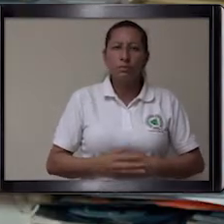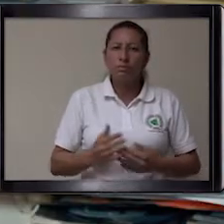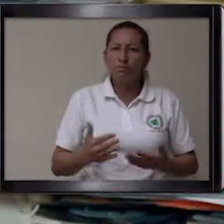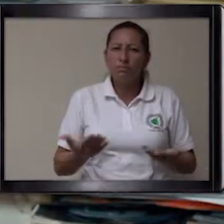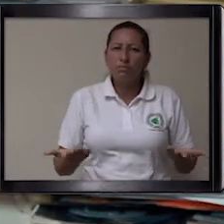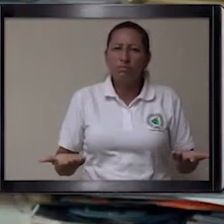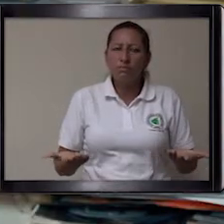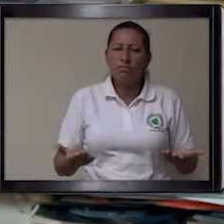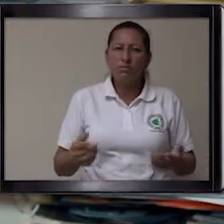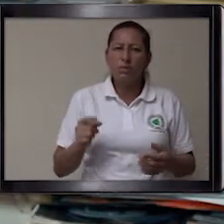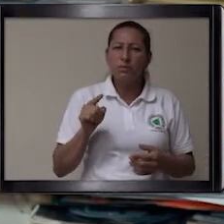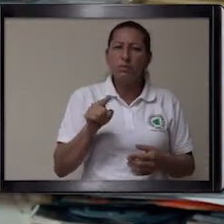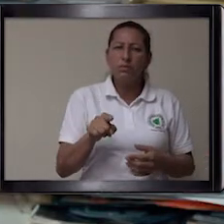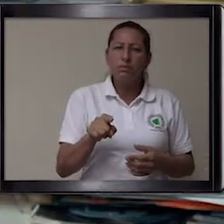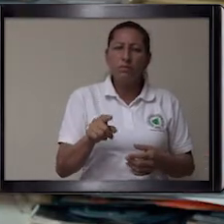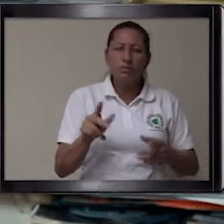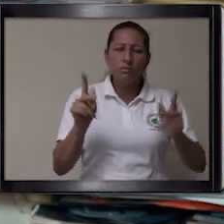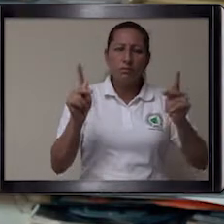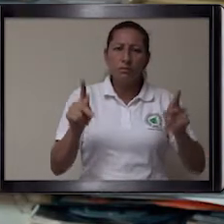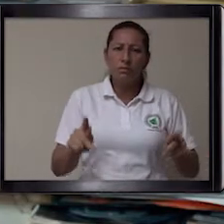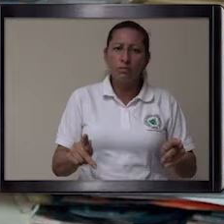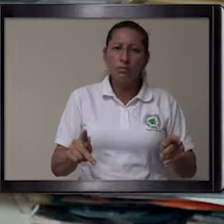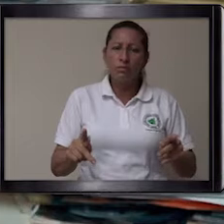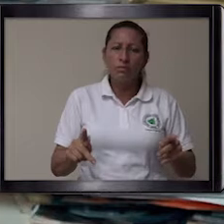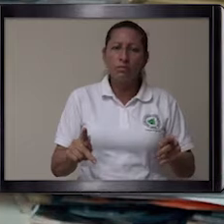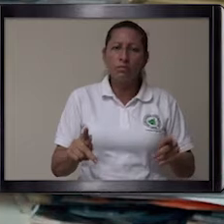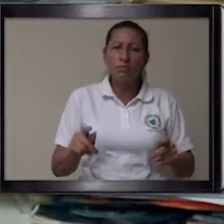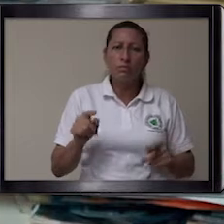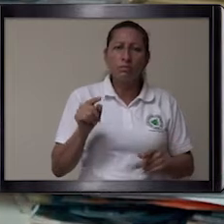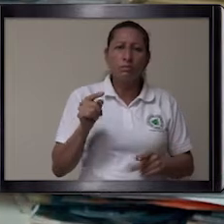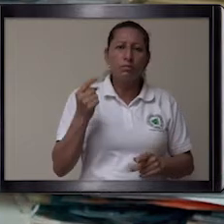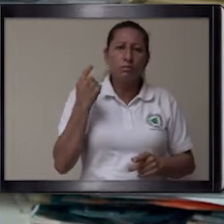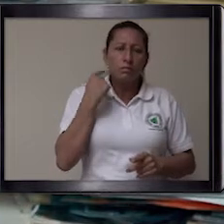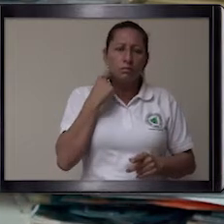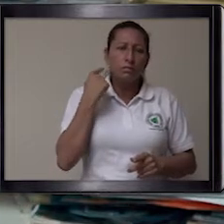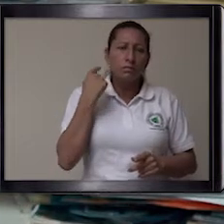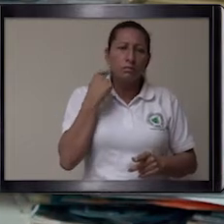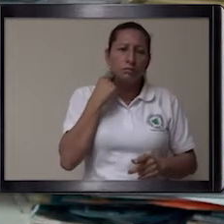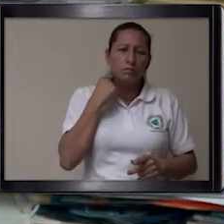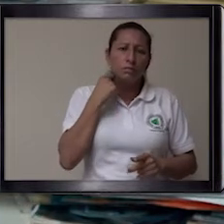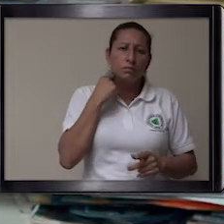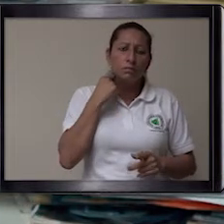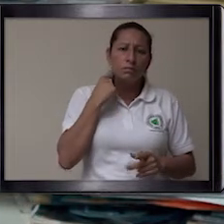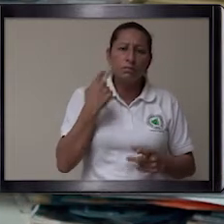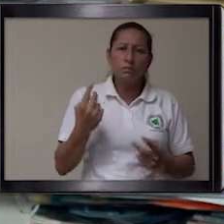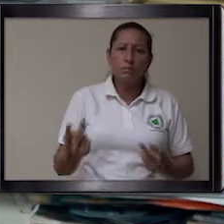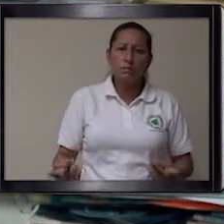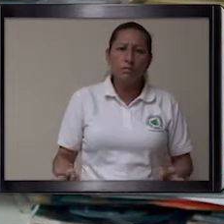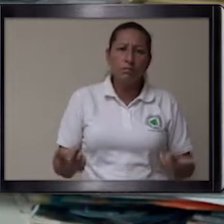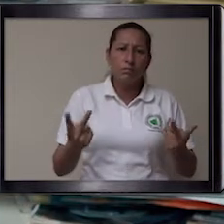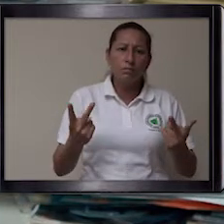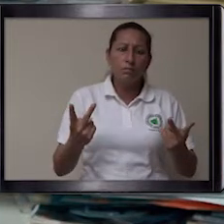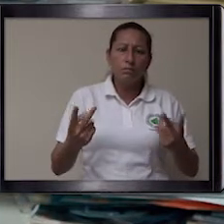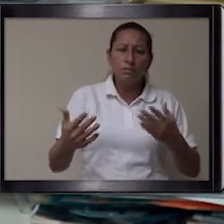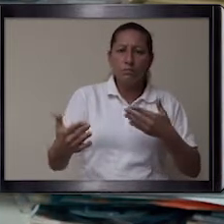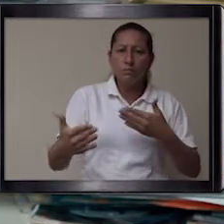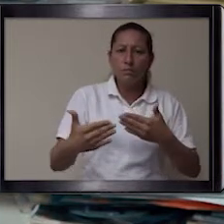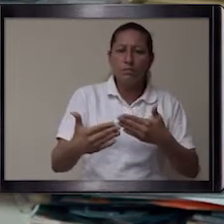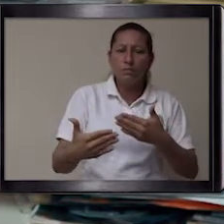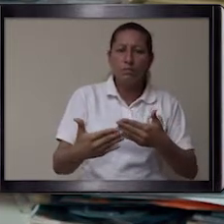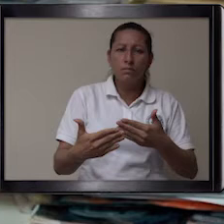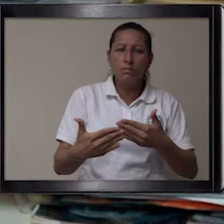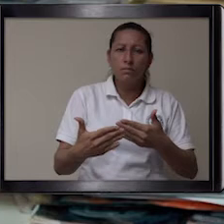¿Qué es lo que pasa realmente con un ser humano expuesto a un peligro, se puede decir, de la naturaleza,